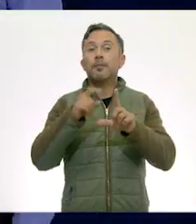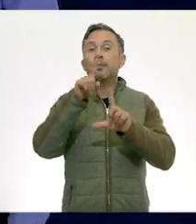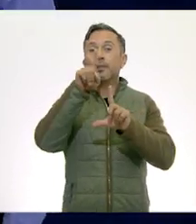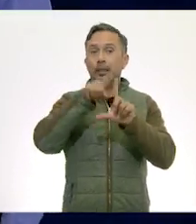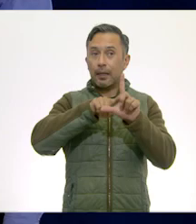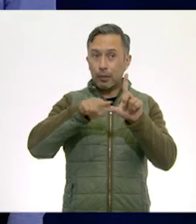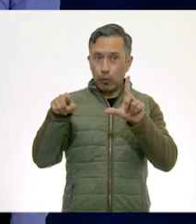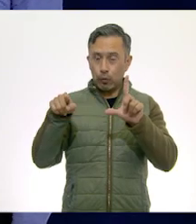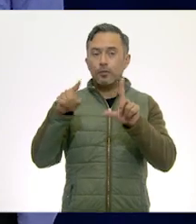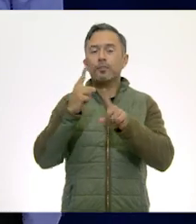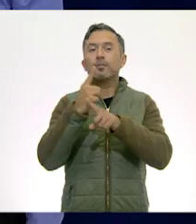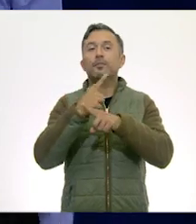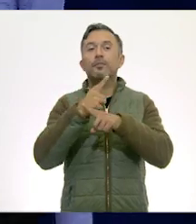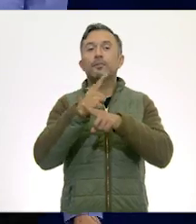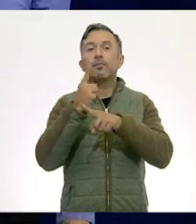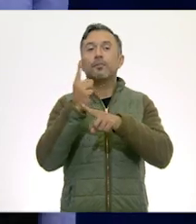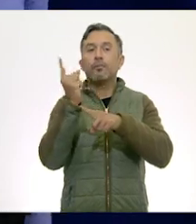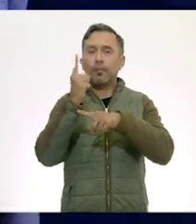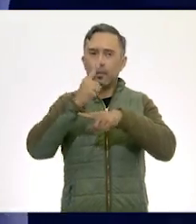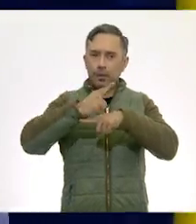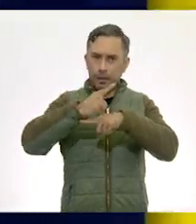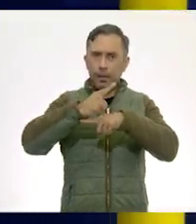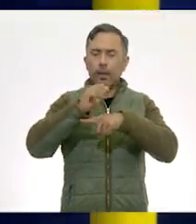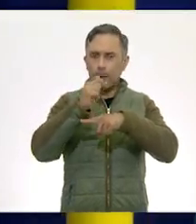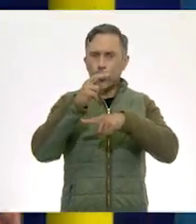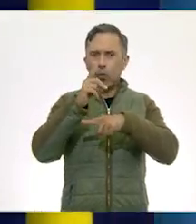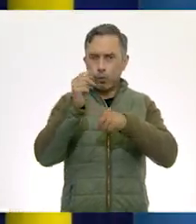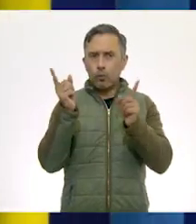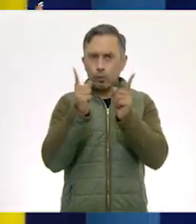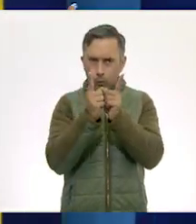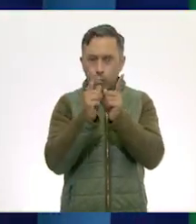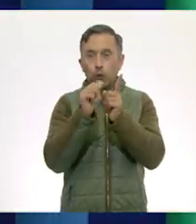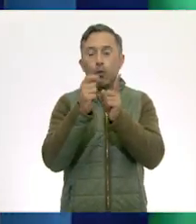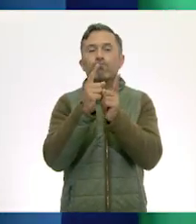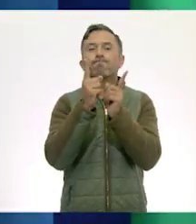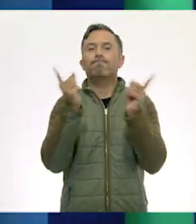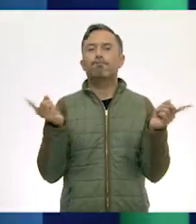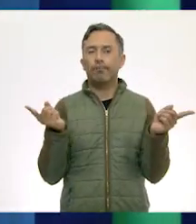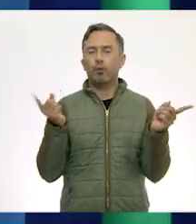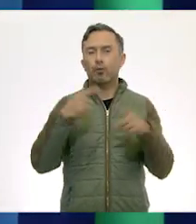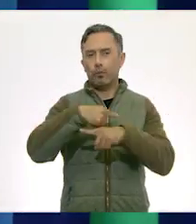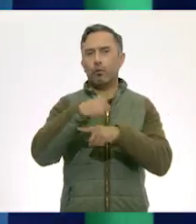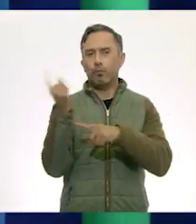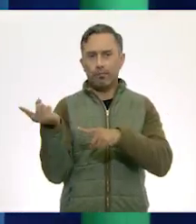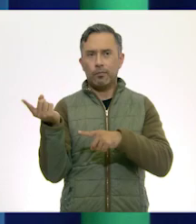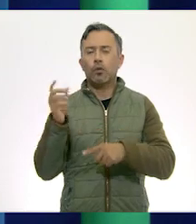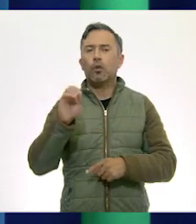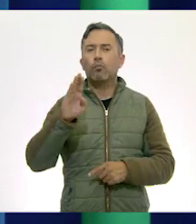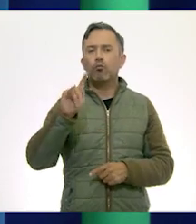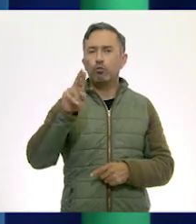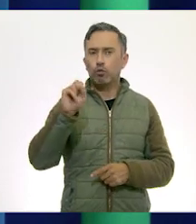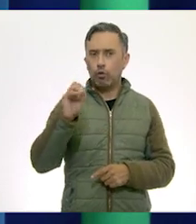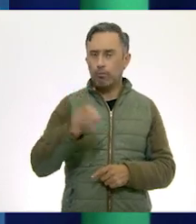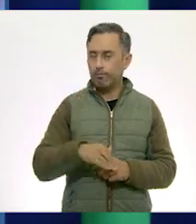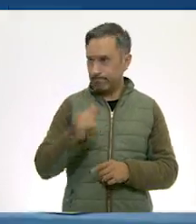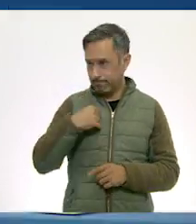ángulos agudos y ángulos obtusos. Muy bien. Entonces, Ton, ¿ya ubicaste